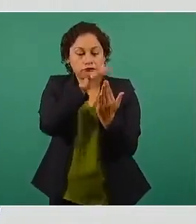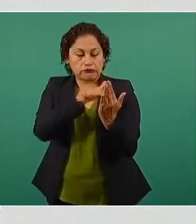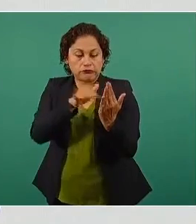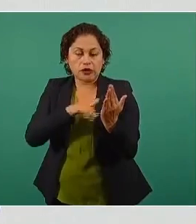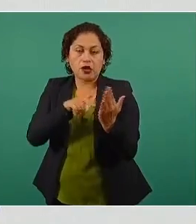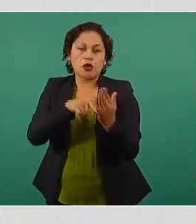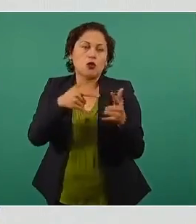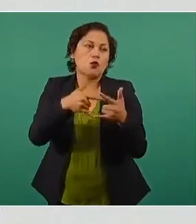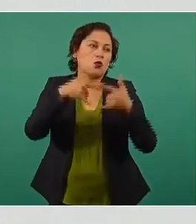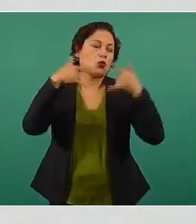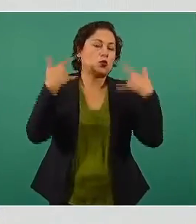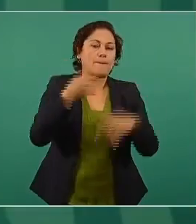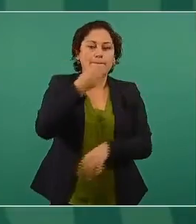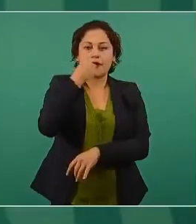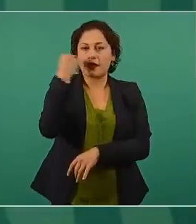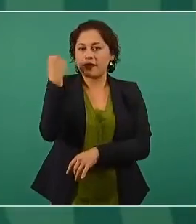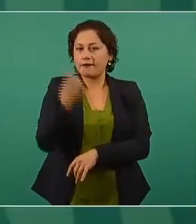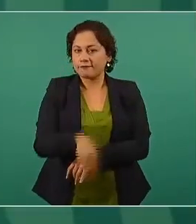novela,